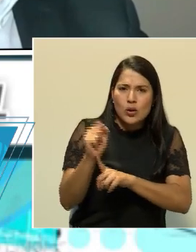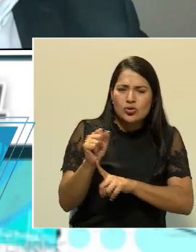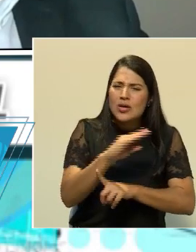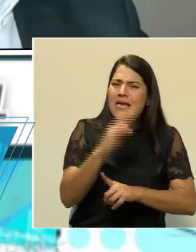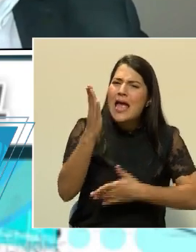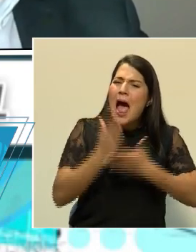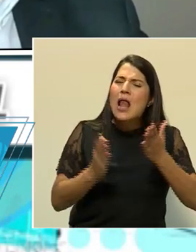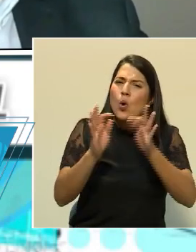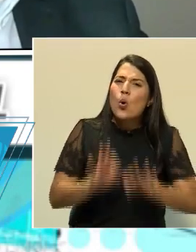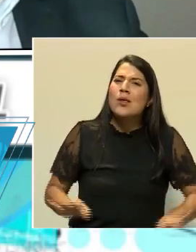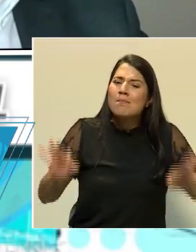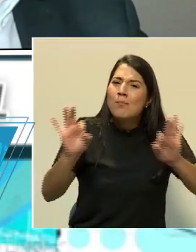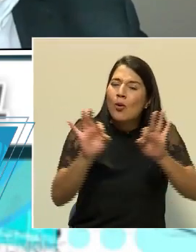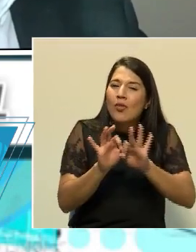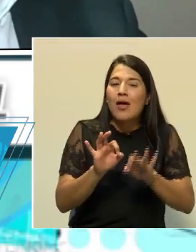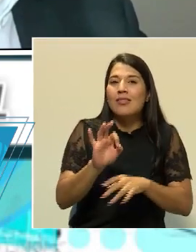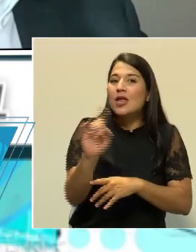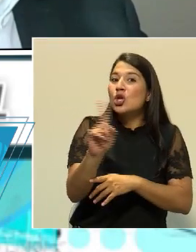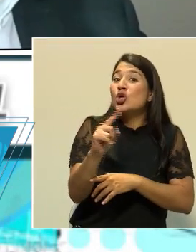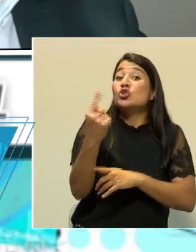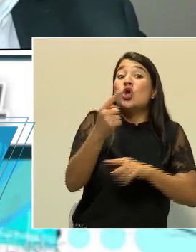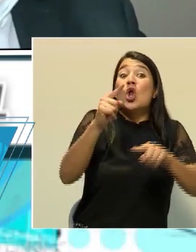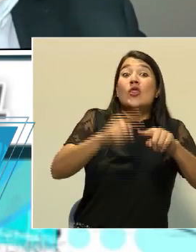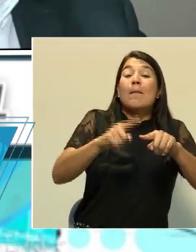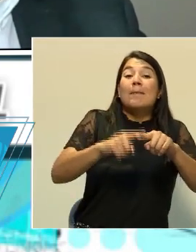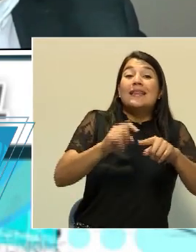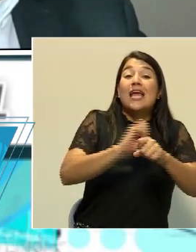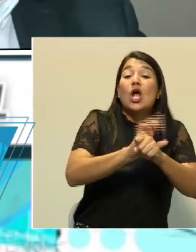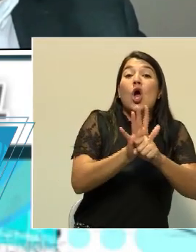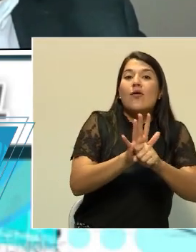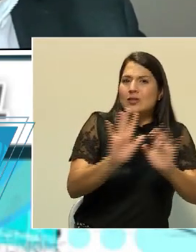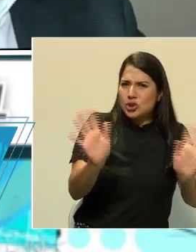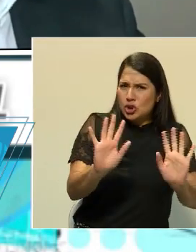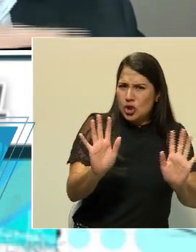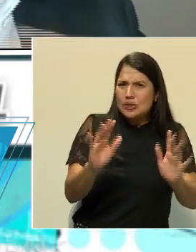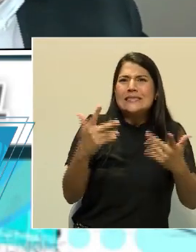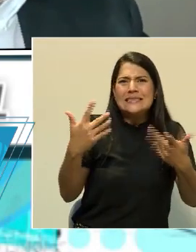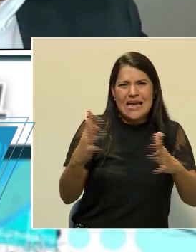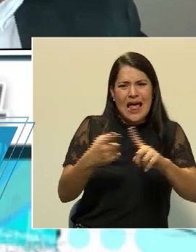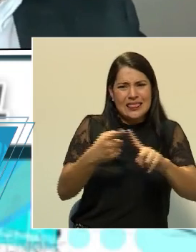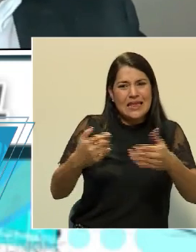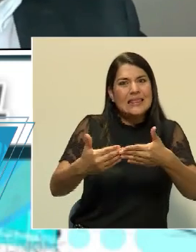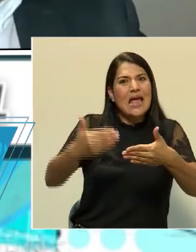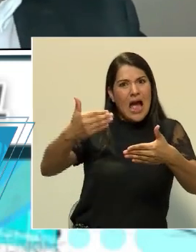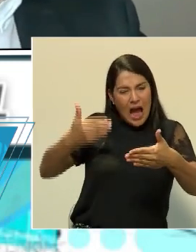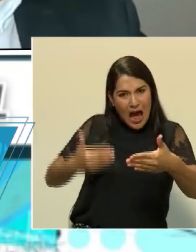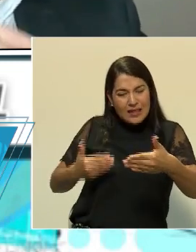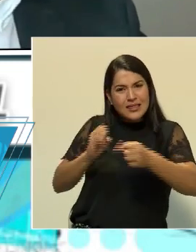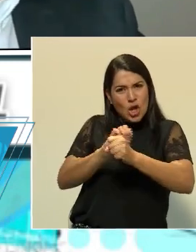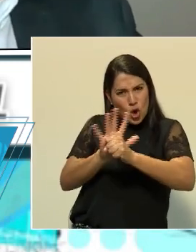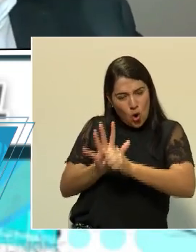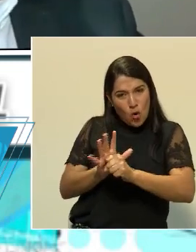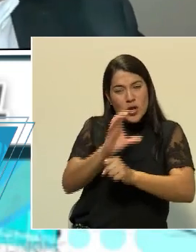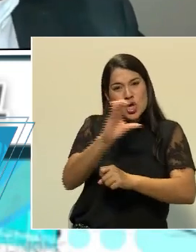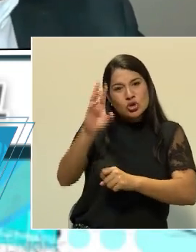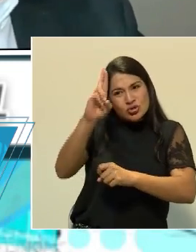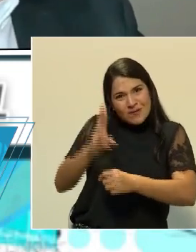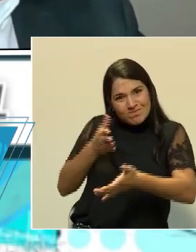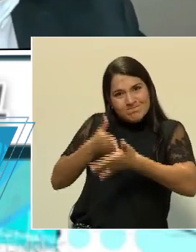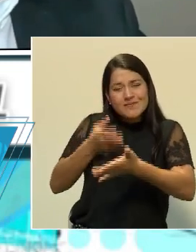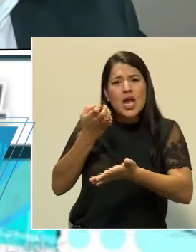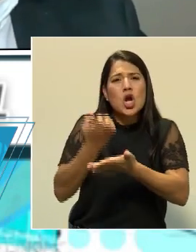es que no es un tema de COVID solamente, es que este país viene en recesión. Desde el 2017